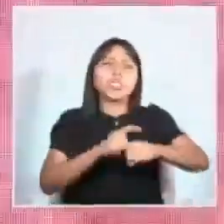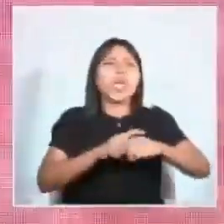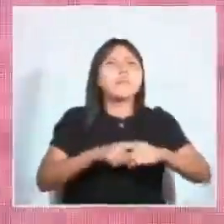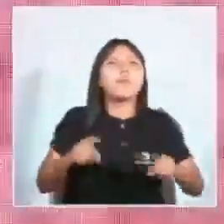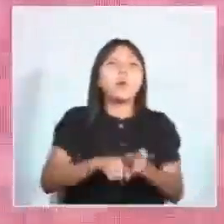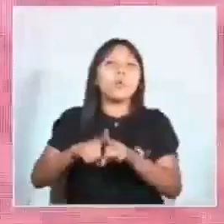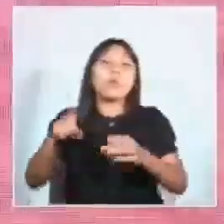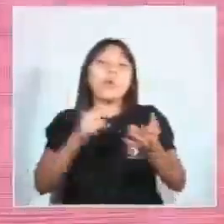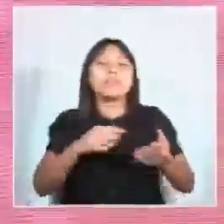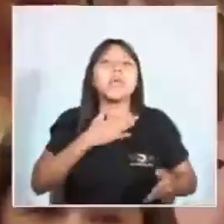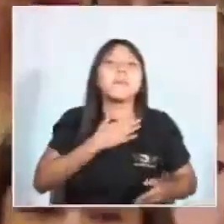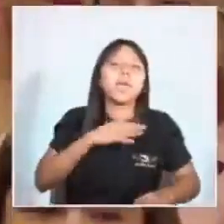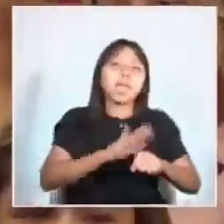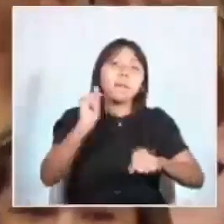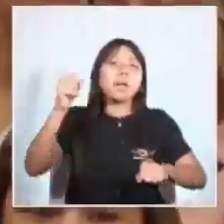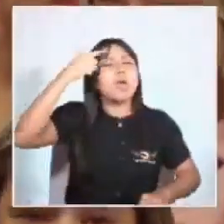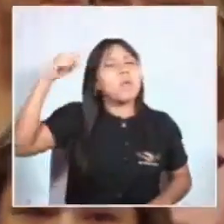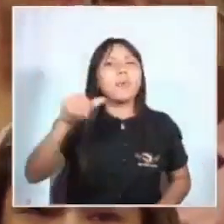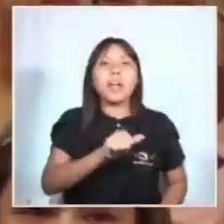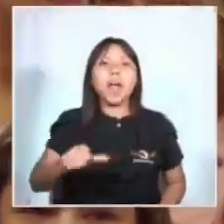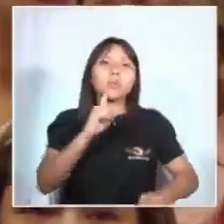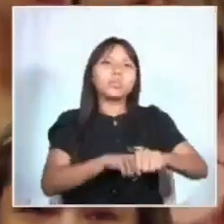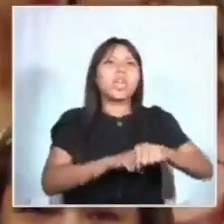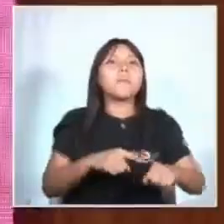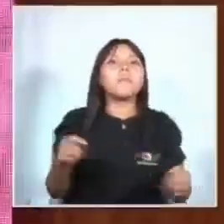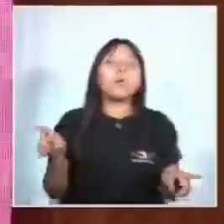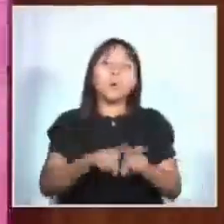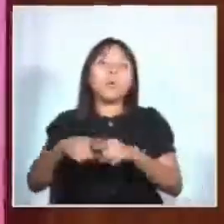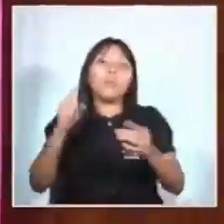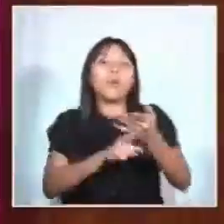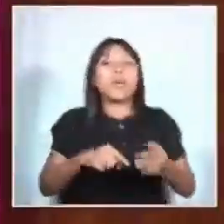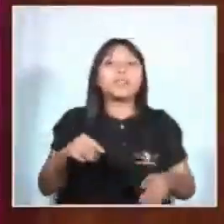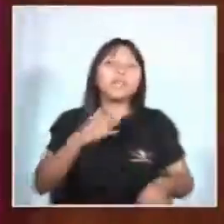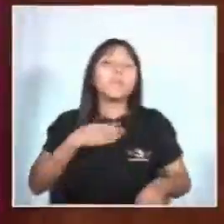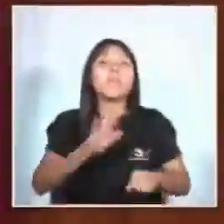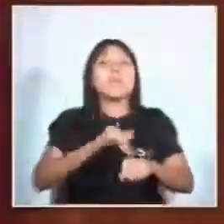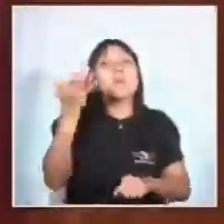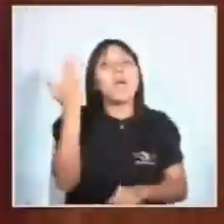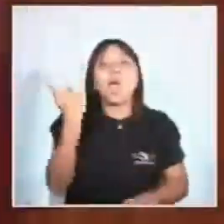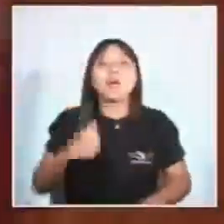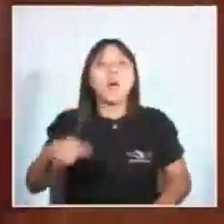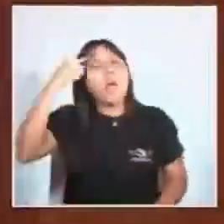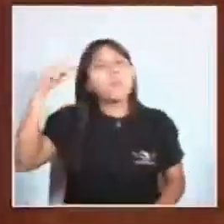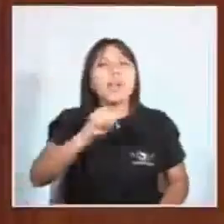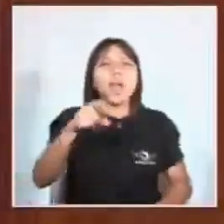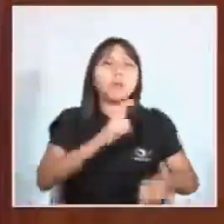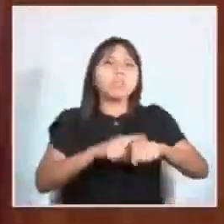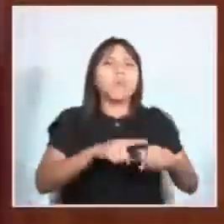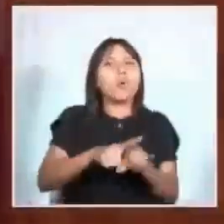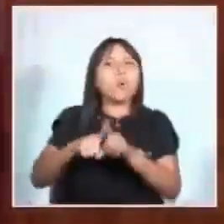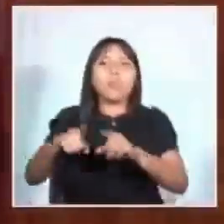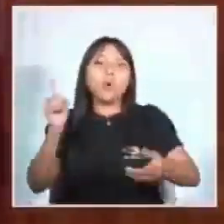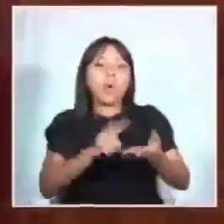habían preservado. Para un tiempo como este a mí me habían preservado. Para un tiempo como este a